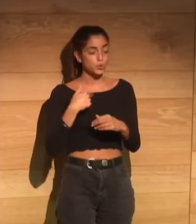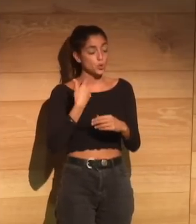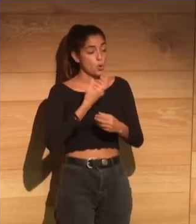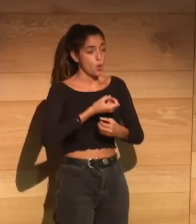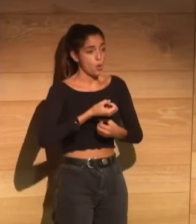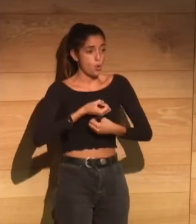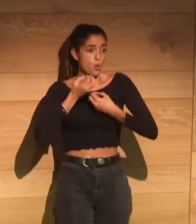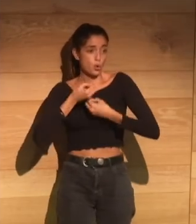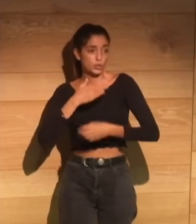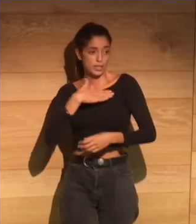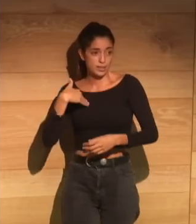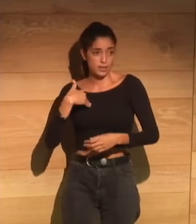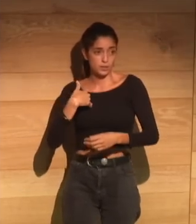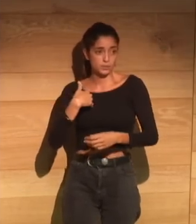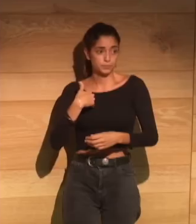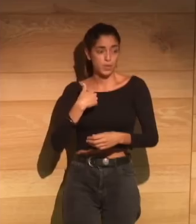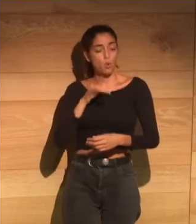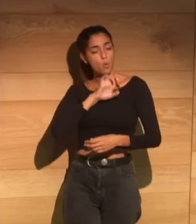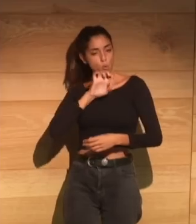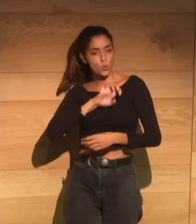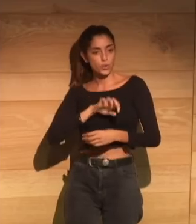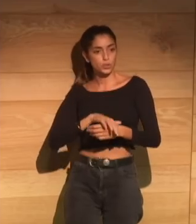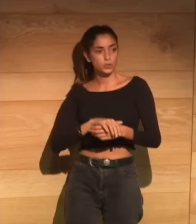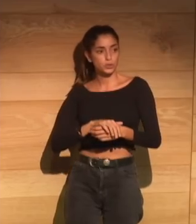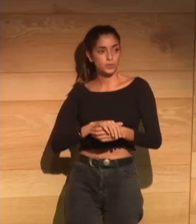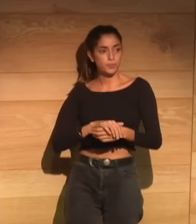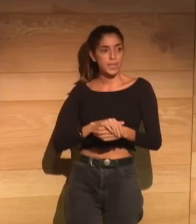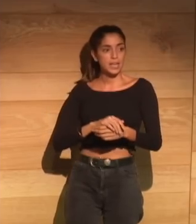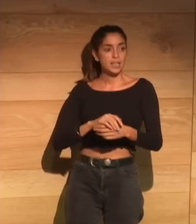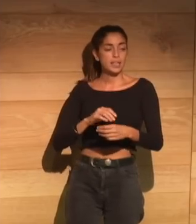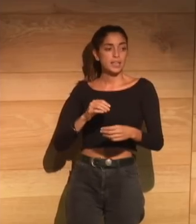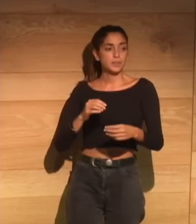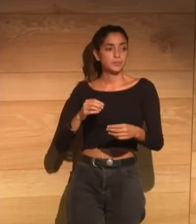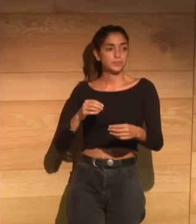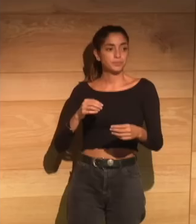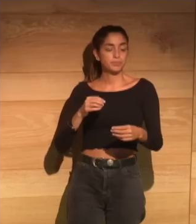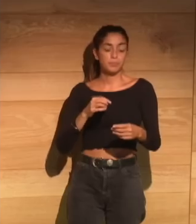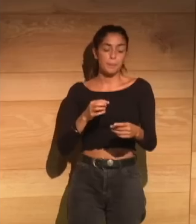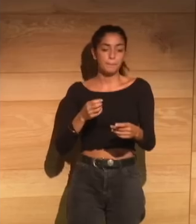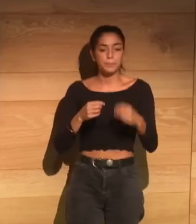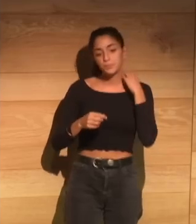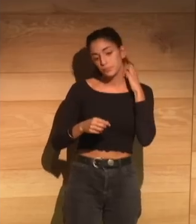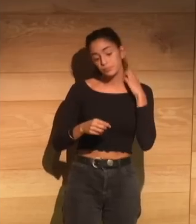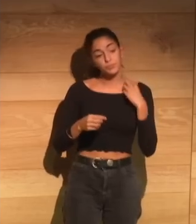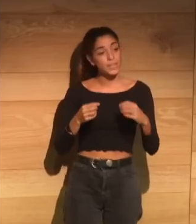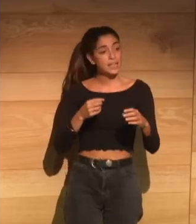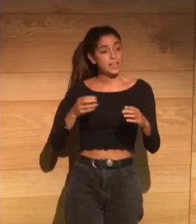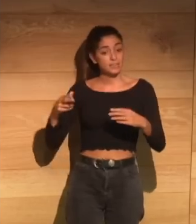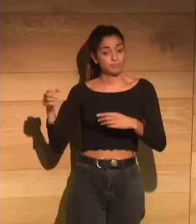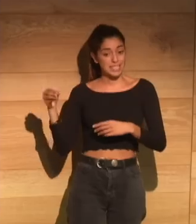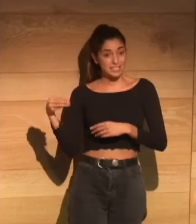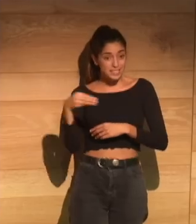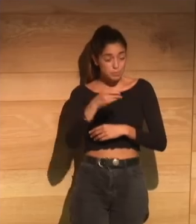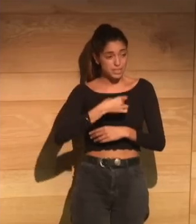es curioso además. Igual que se empezaban a crear hits, La Serpiente Blanca, etcétera, etcétera, se crea cuando llega ya